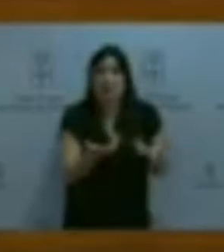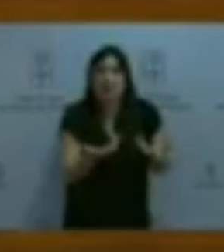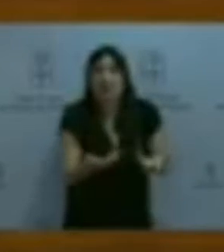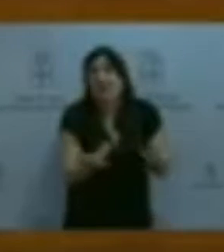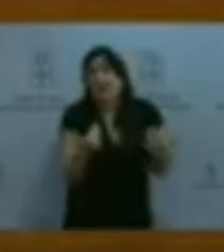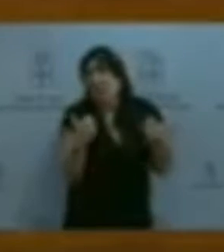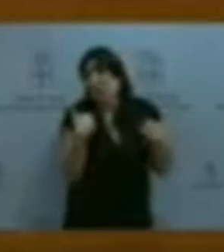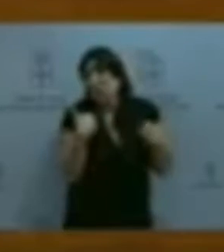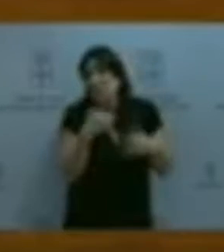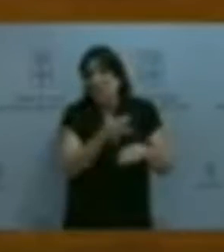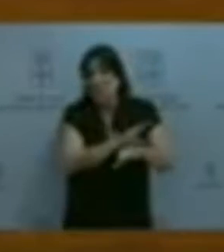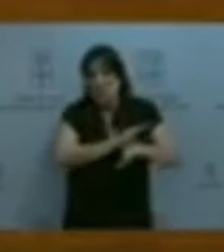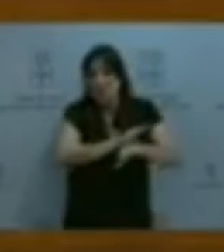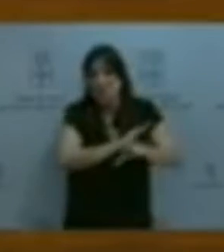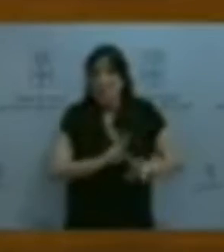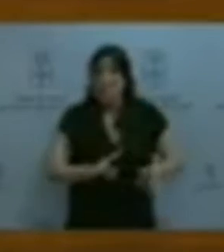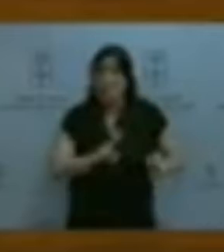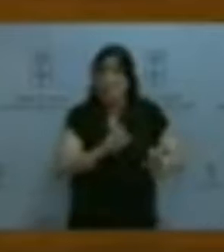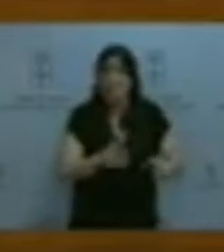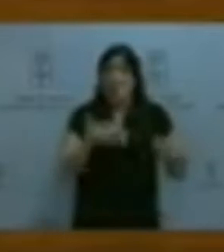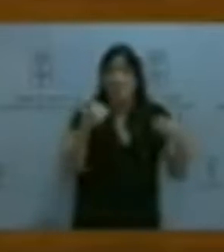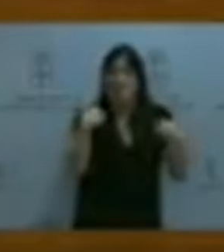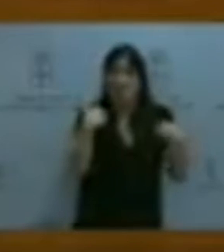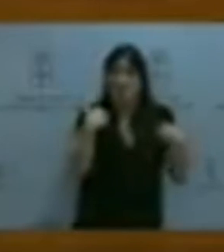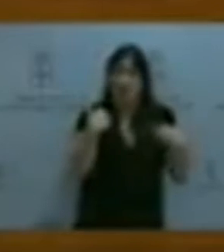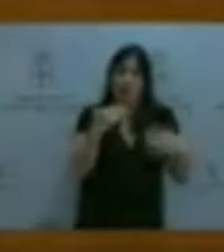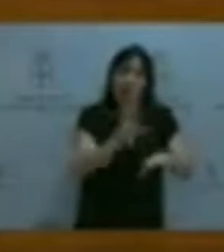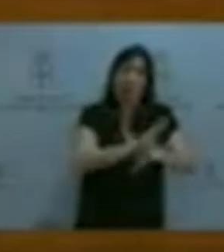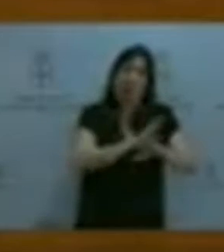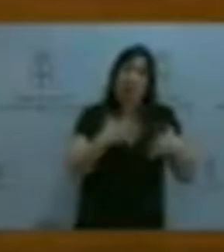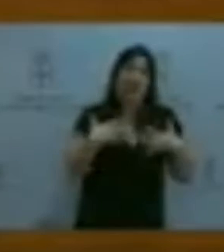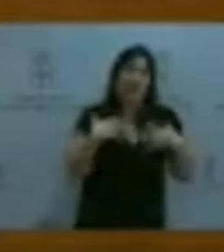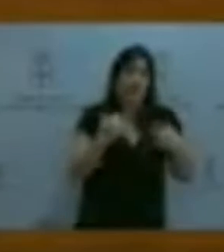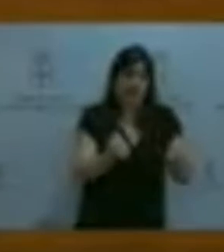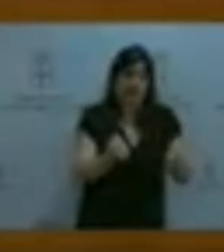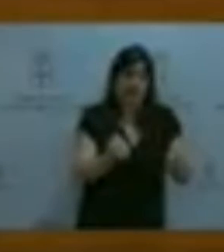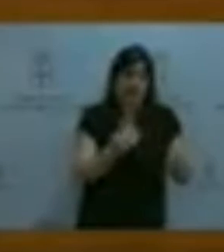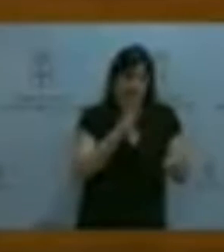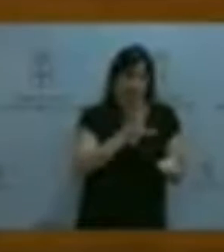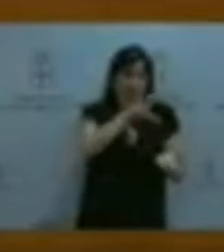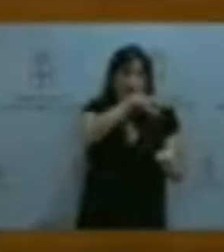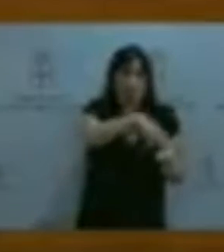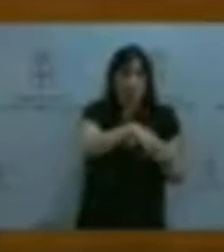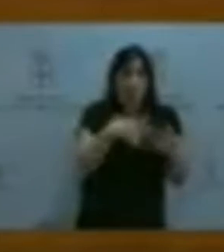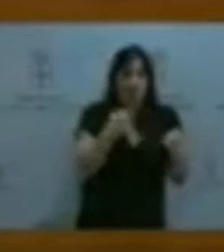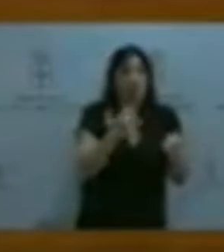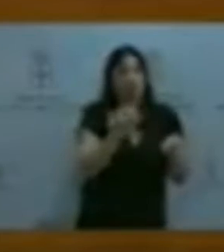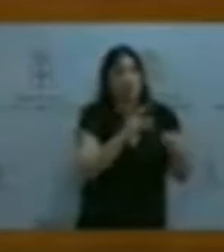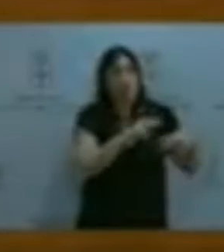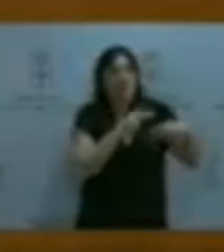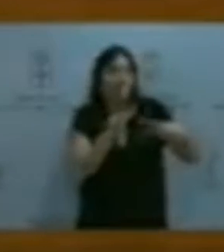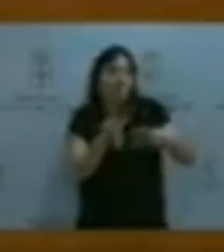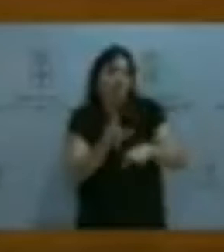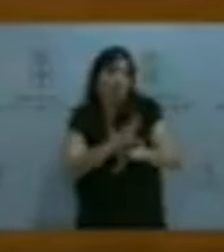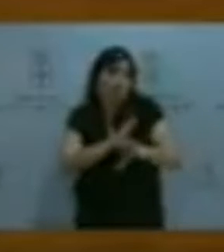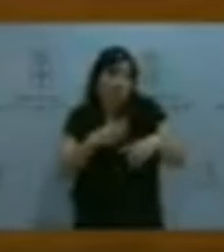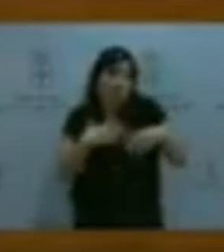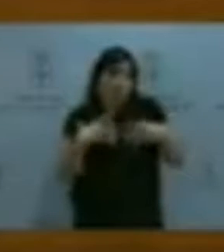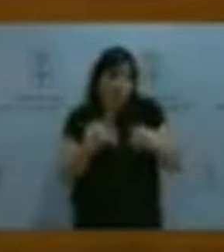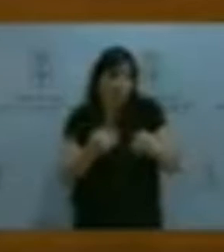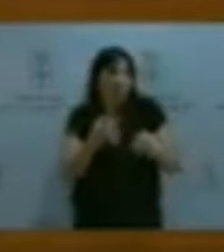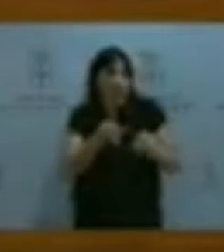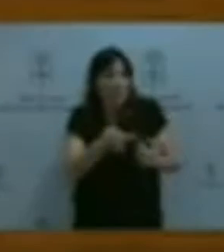era complejo sanitario, antes de su desafectación, debería de contestar el consejero de Sanidad. Cuando aquello me contestaba, o bien la de Fomento, o bien